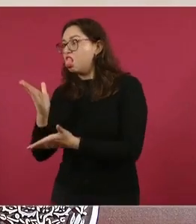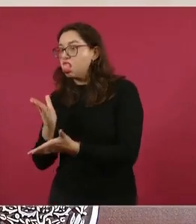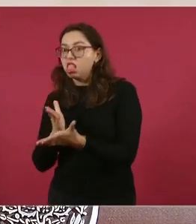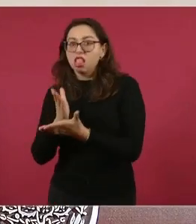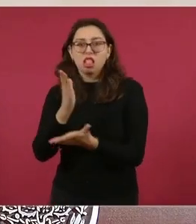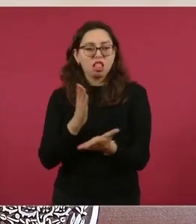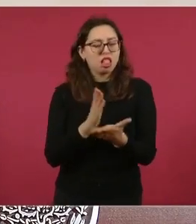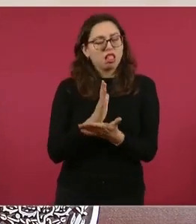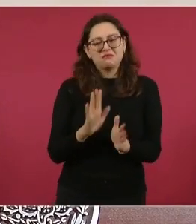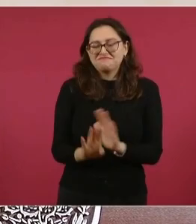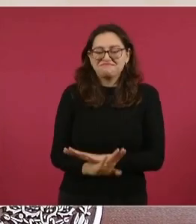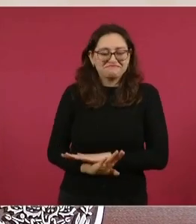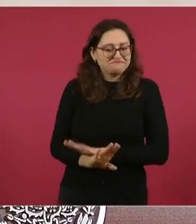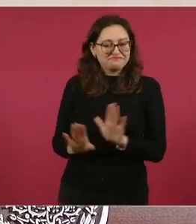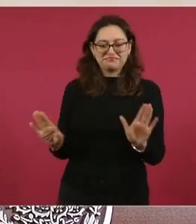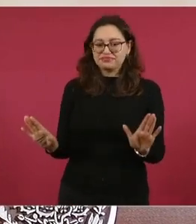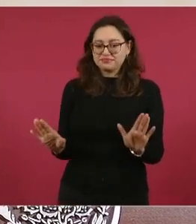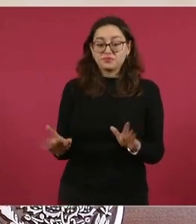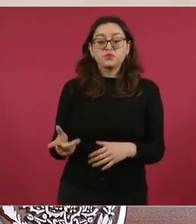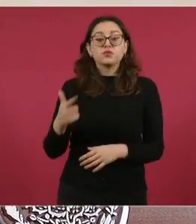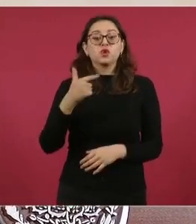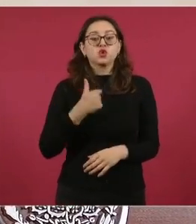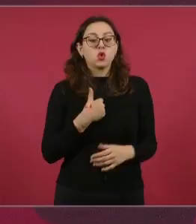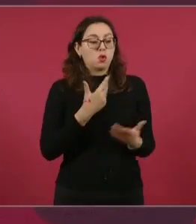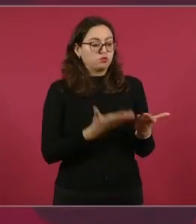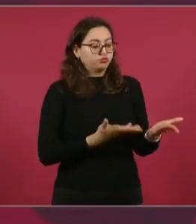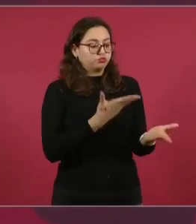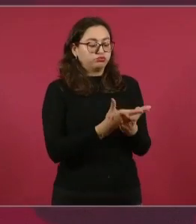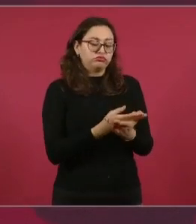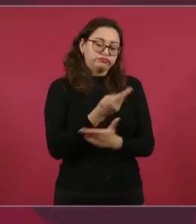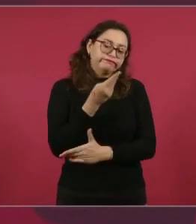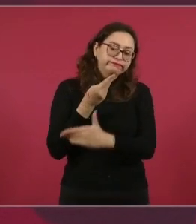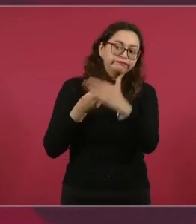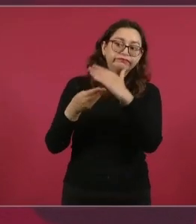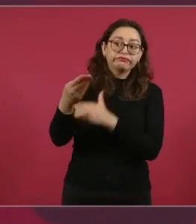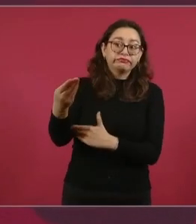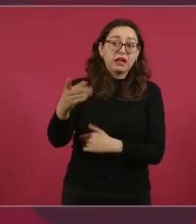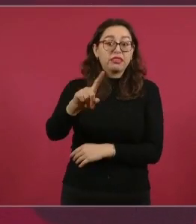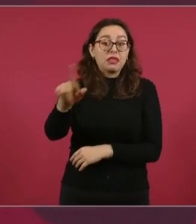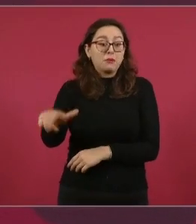Yo envío una terna y no le hablo a nadie,